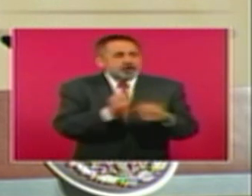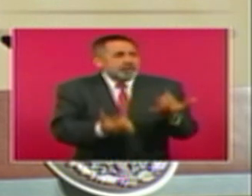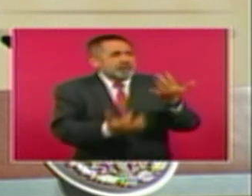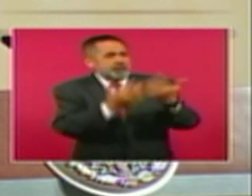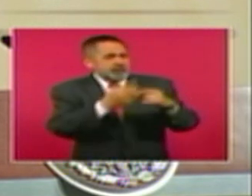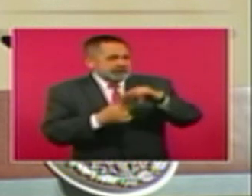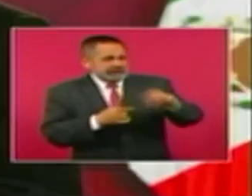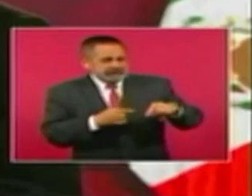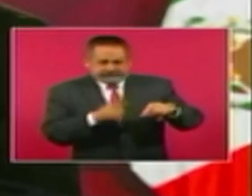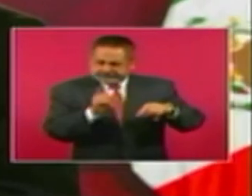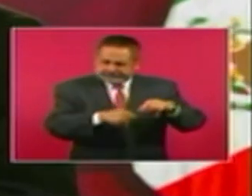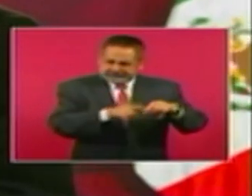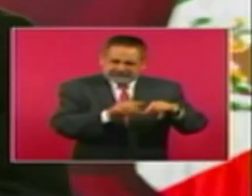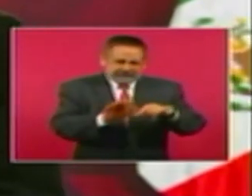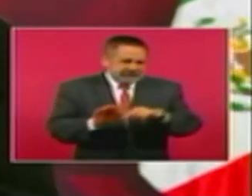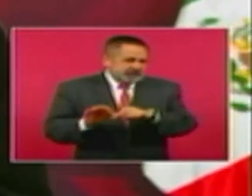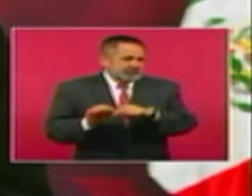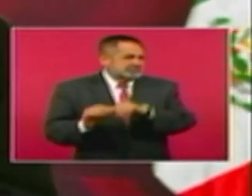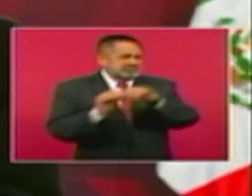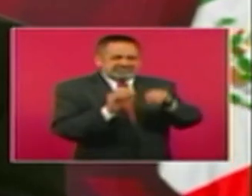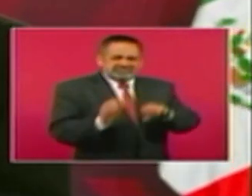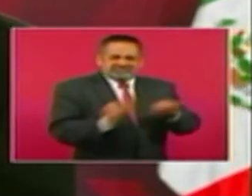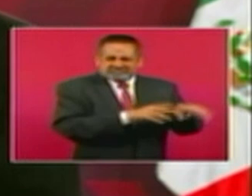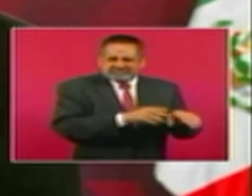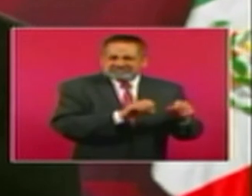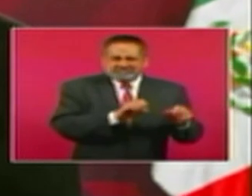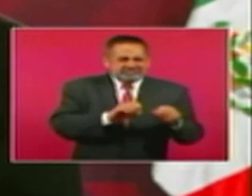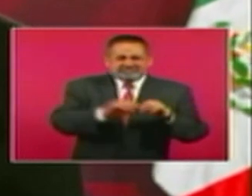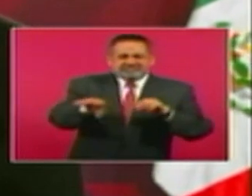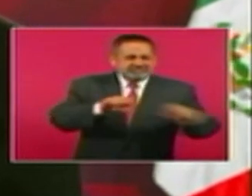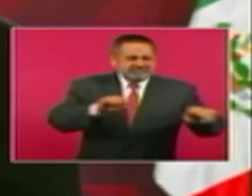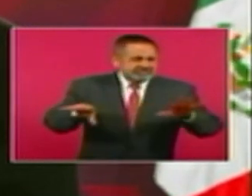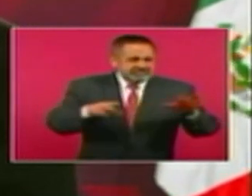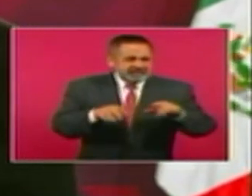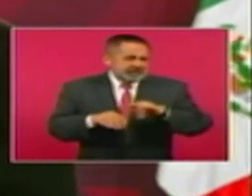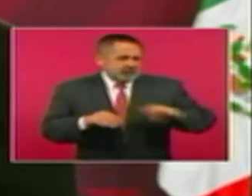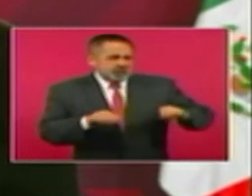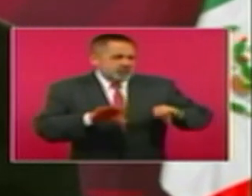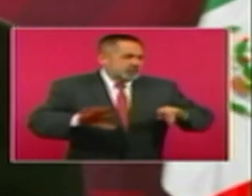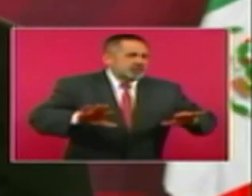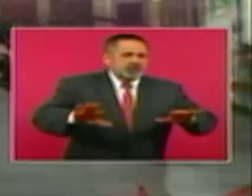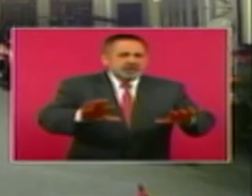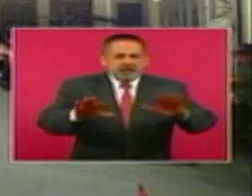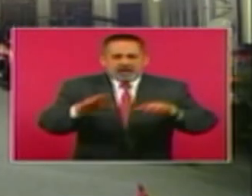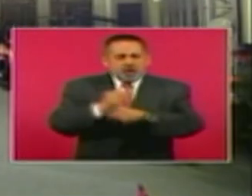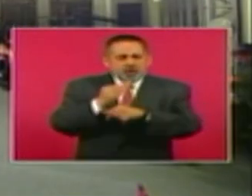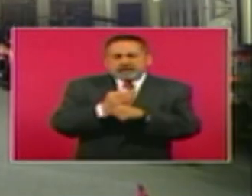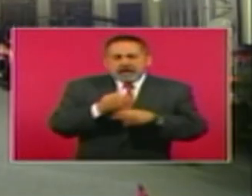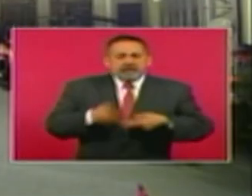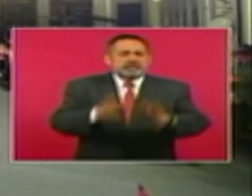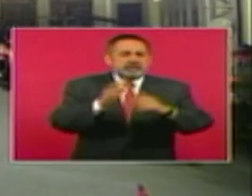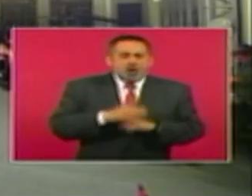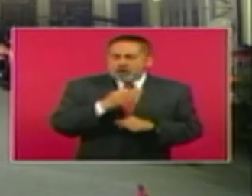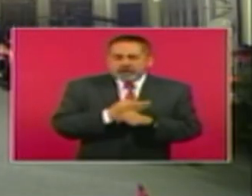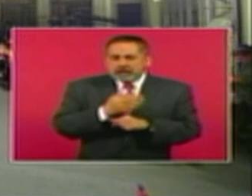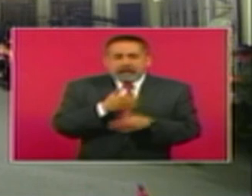civiles que lamentablemente perdieron la vida. Ese enfrentamiento fue demasiado sangriento y el gobierno se vio obligado a